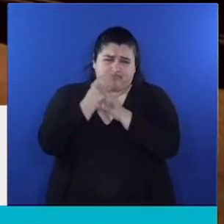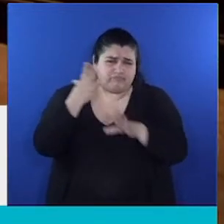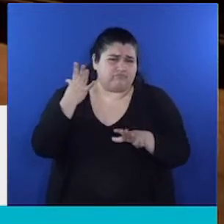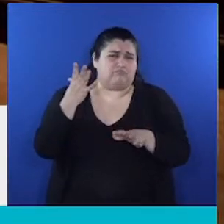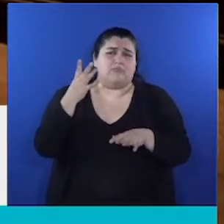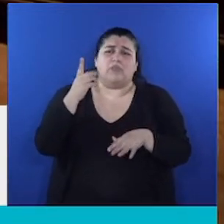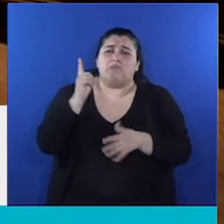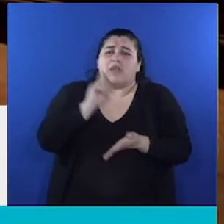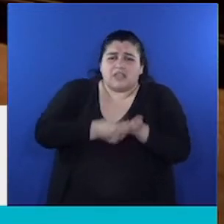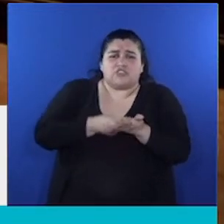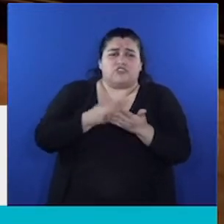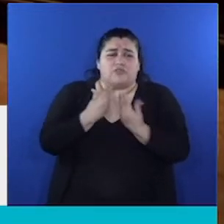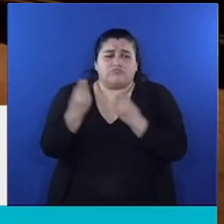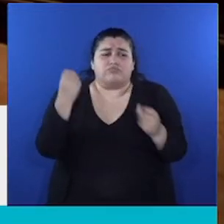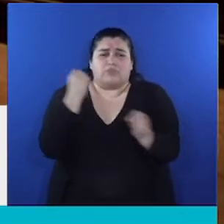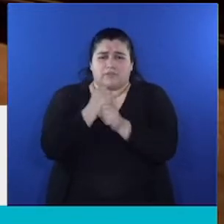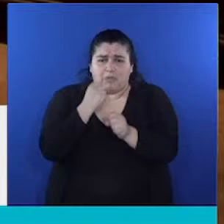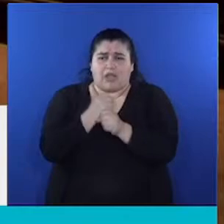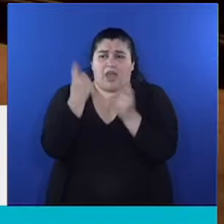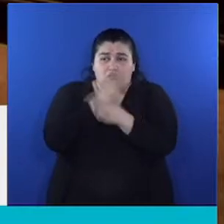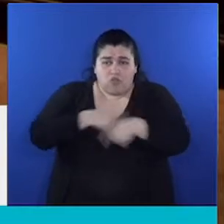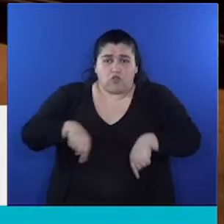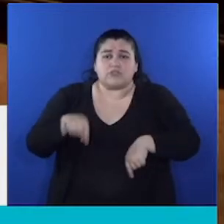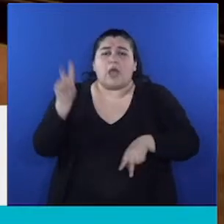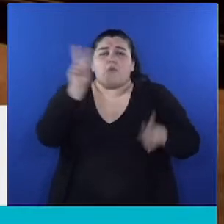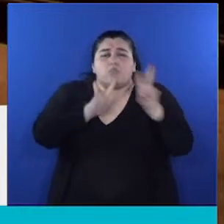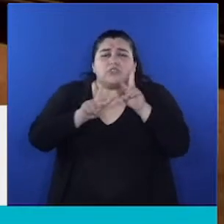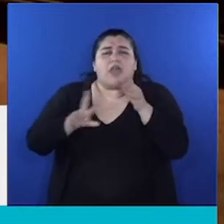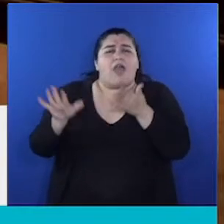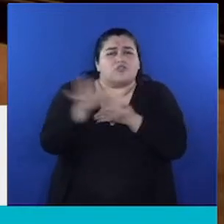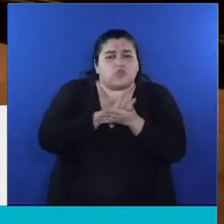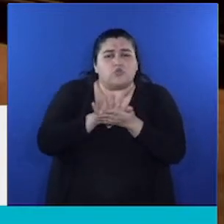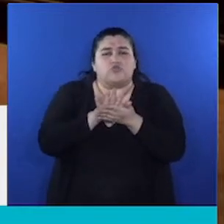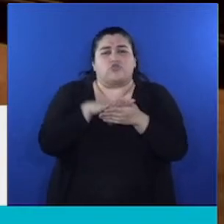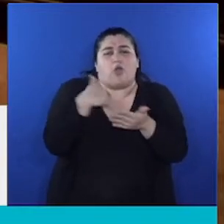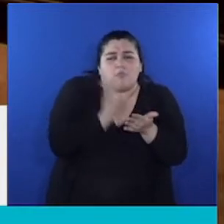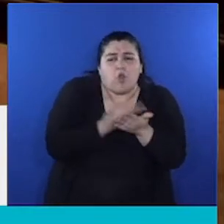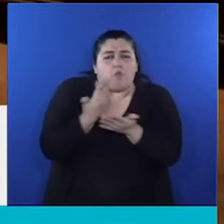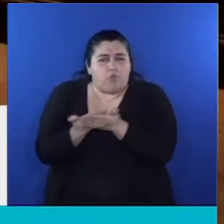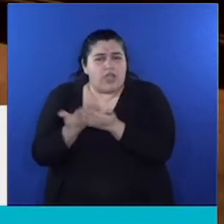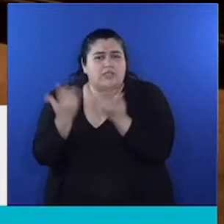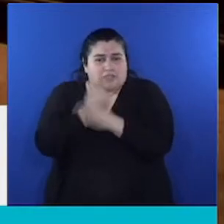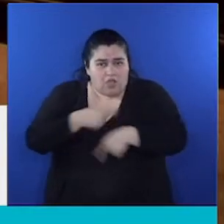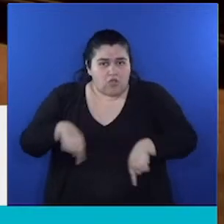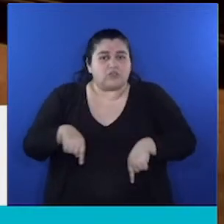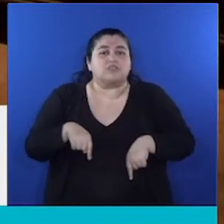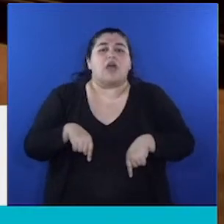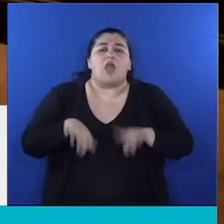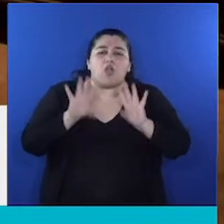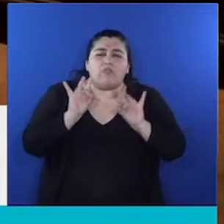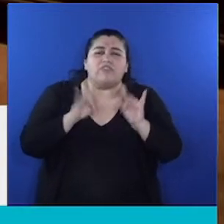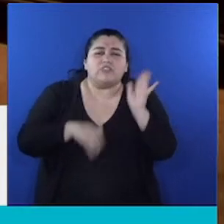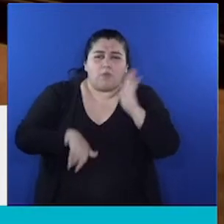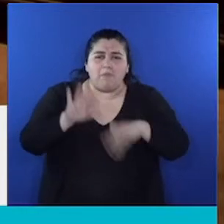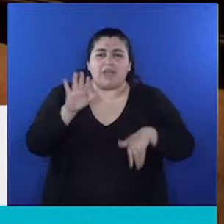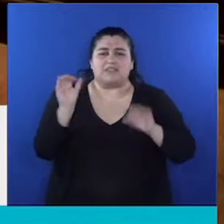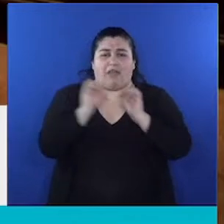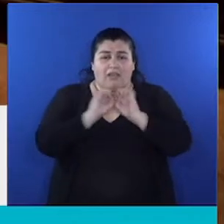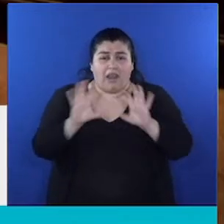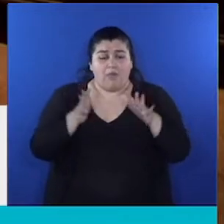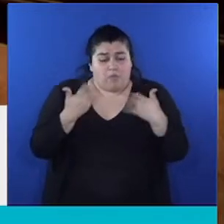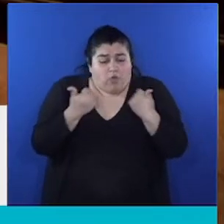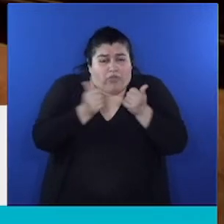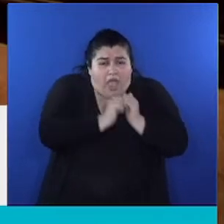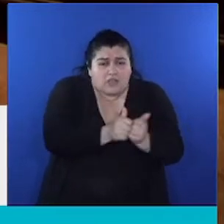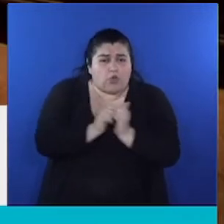para trabajar, para encontrar soluciones alternativas a los conflictos más graves, para poder hacer acompañamientos y asistencias que valgan la pena y